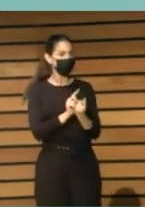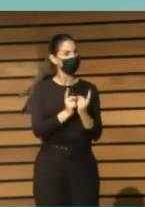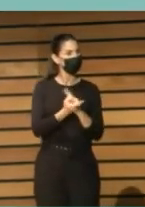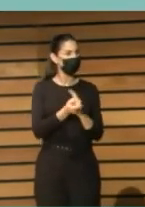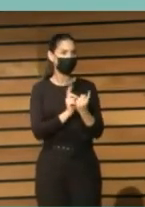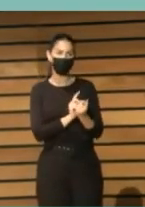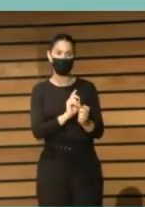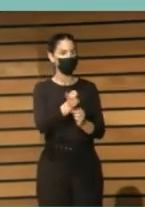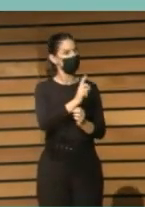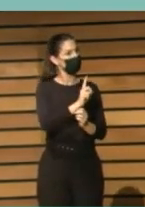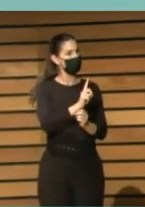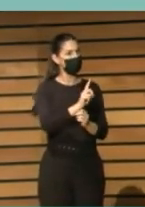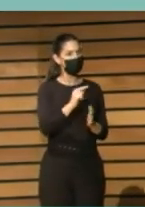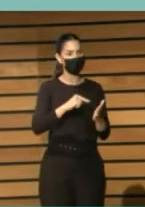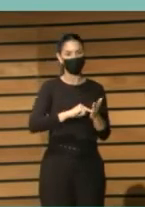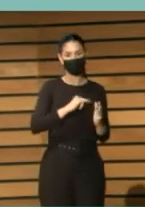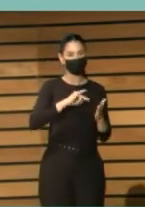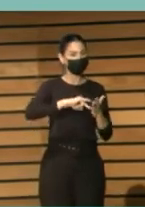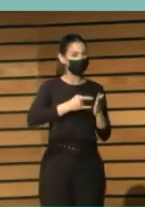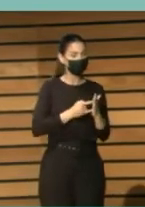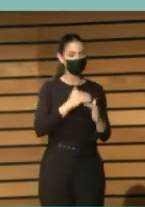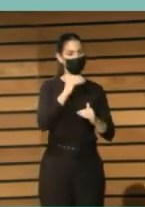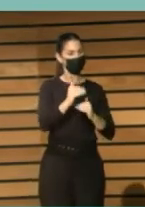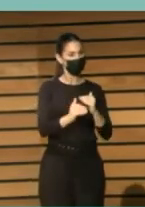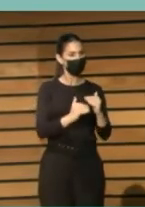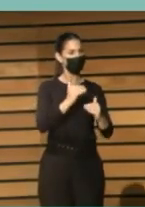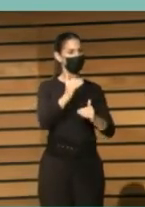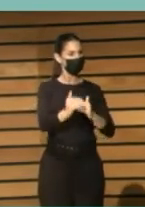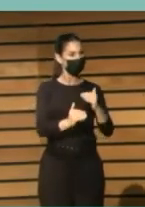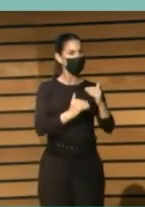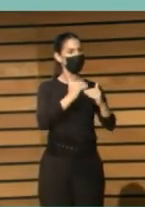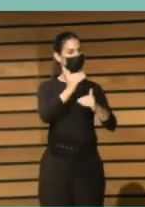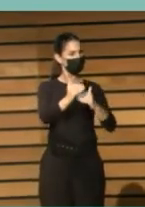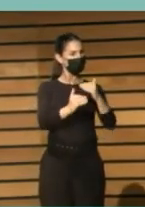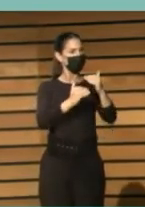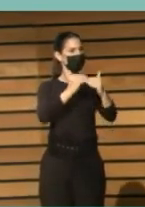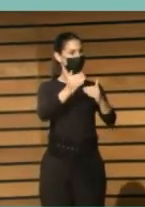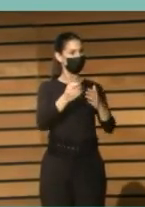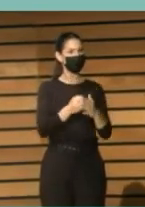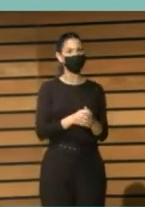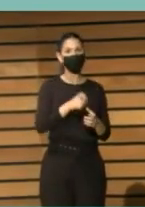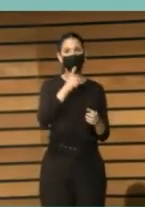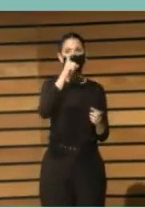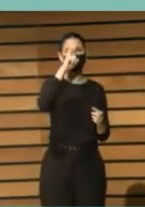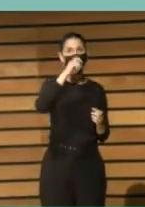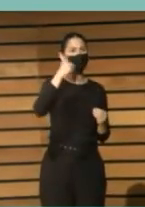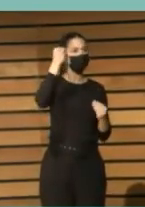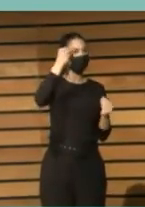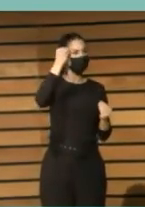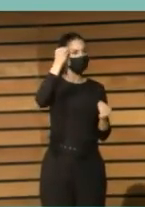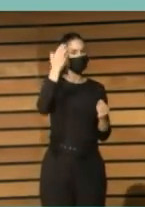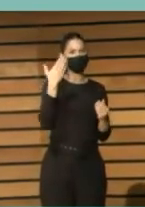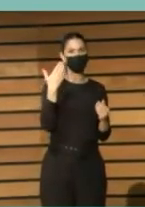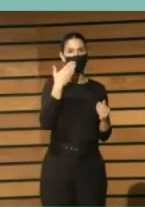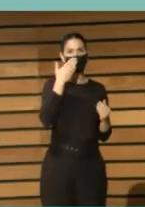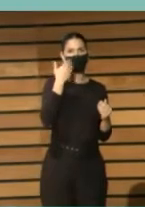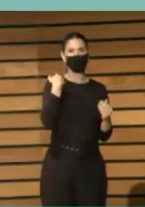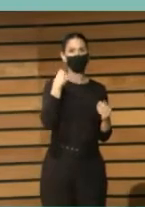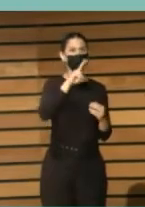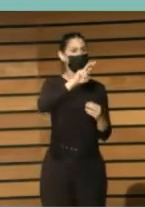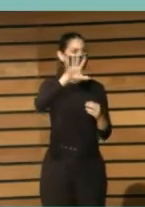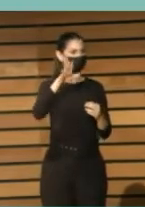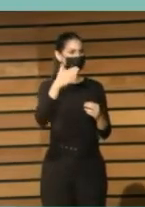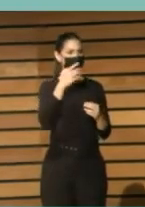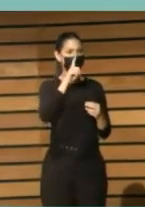la biblioteca están definidos. Yo creo que hizo 24 o 25 años del manifiesto de la IFLA, el